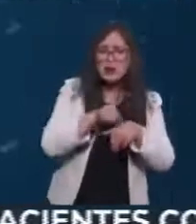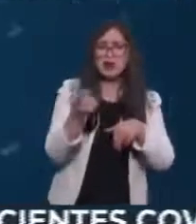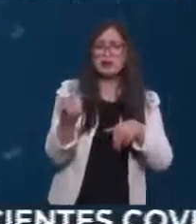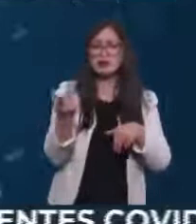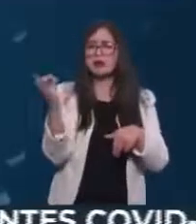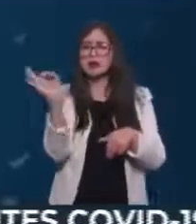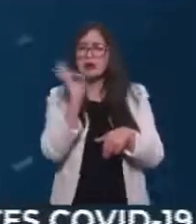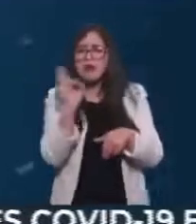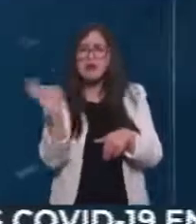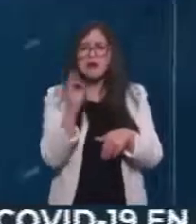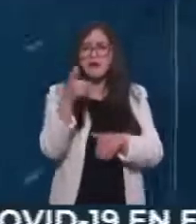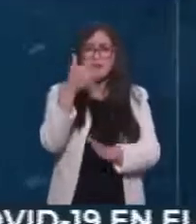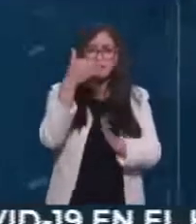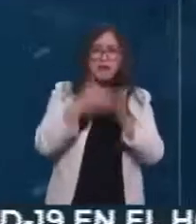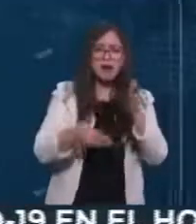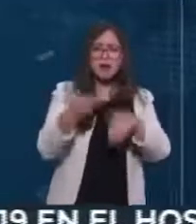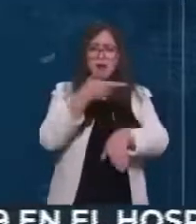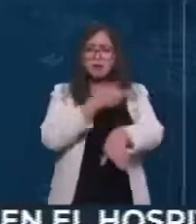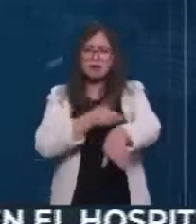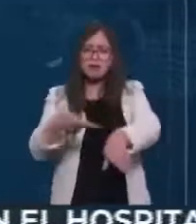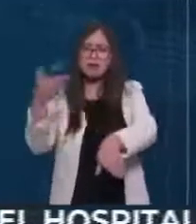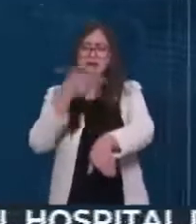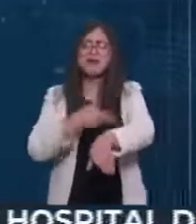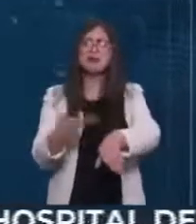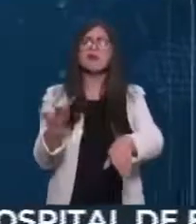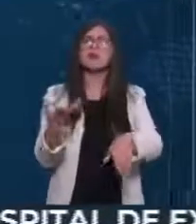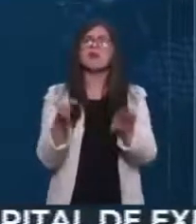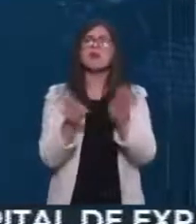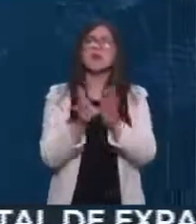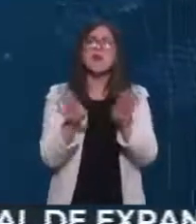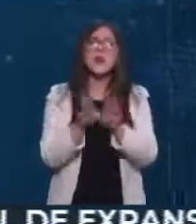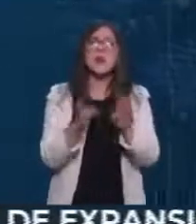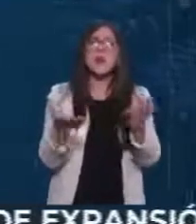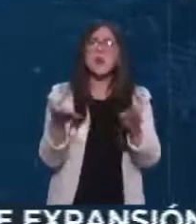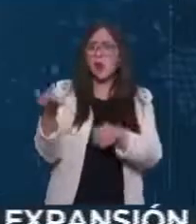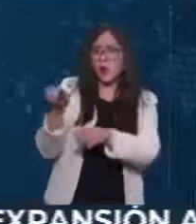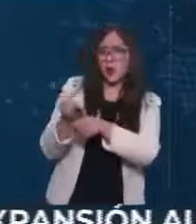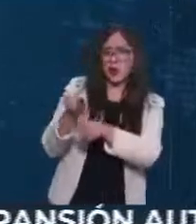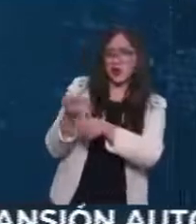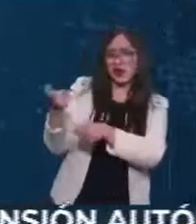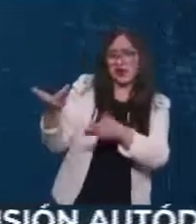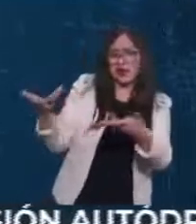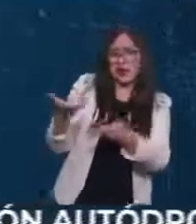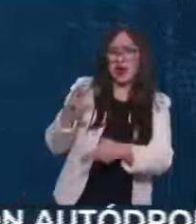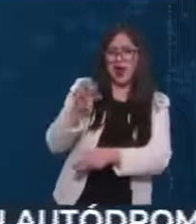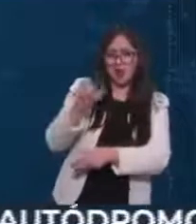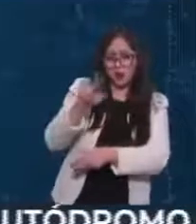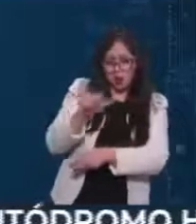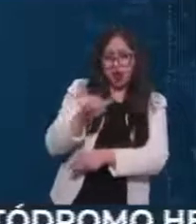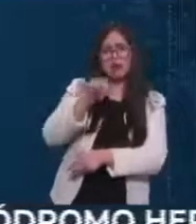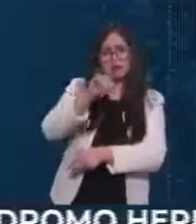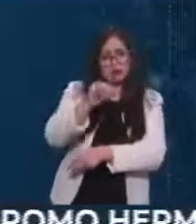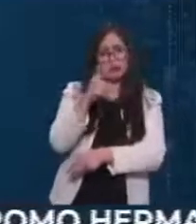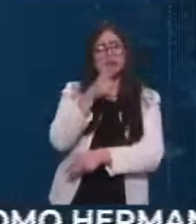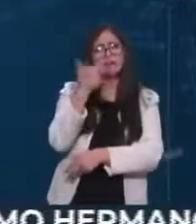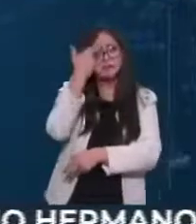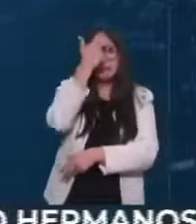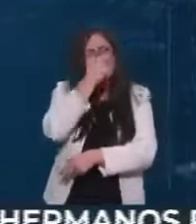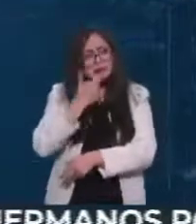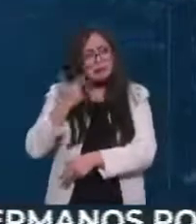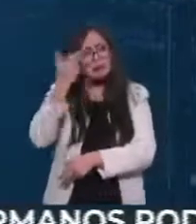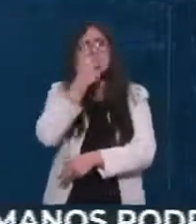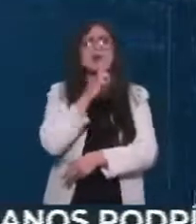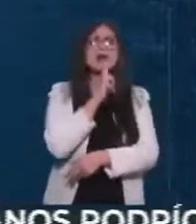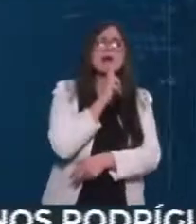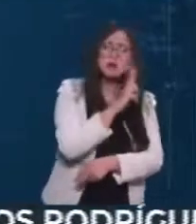inherente, digamos, al proceso que se detonaría de un ejercicio como el que hizo la auditoría. Hay unas observaciones que se responden, algunas de ellas las